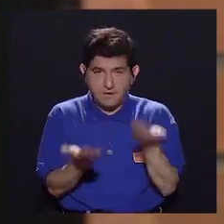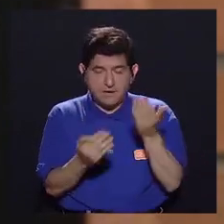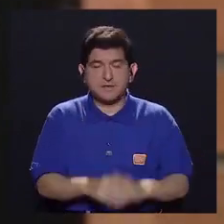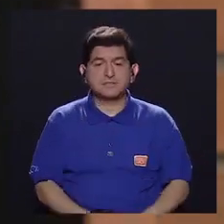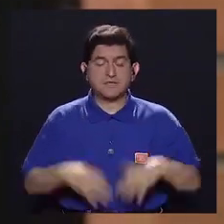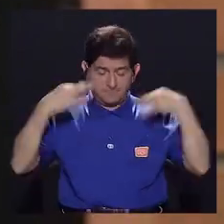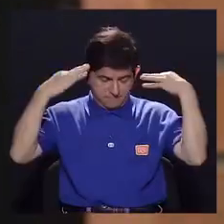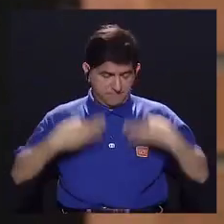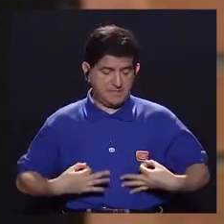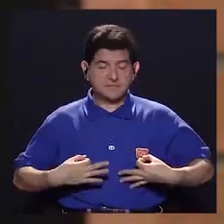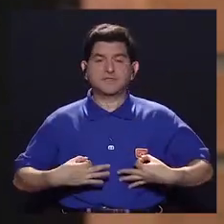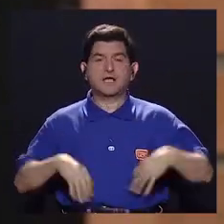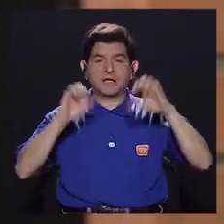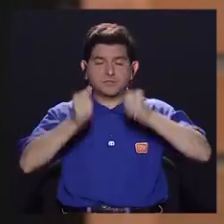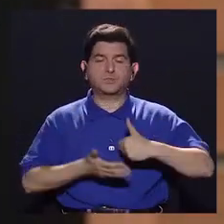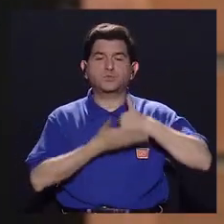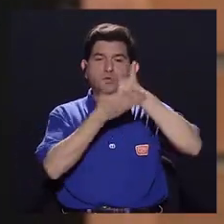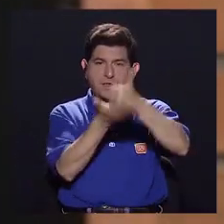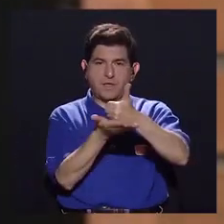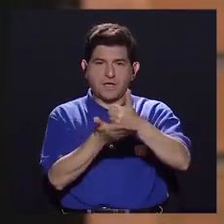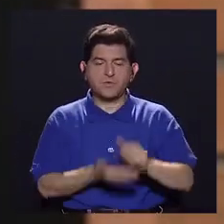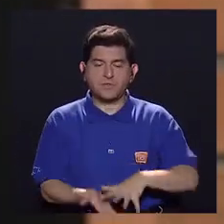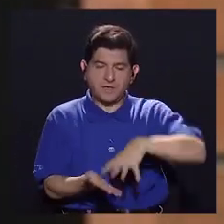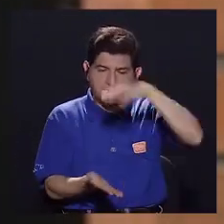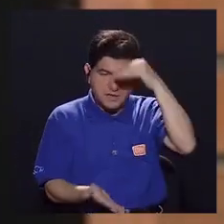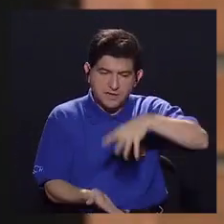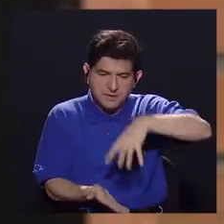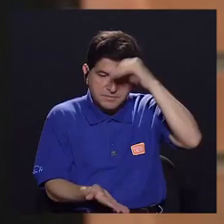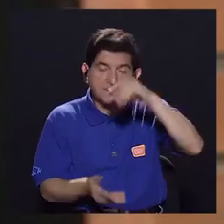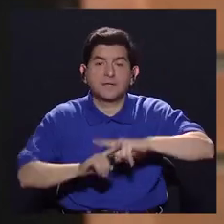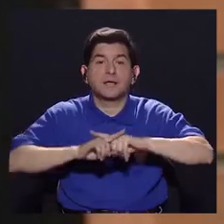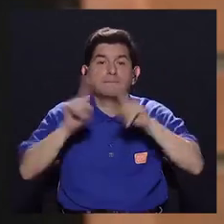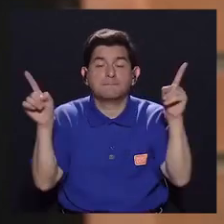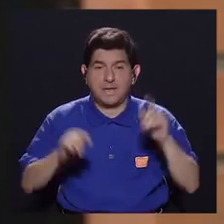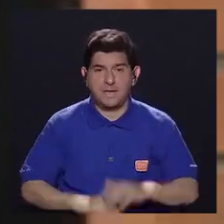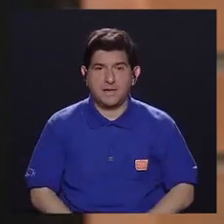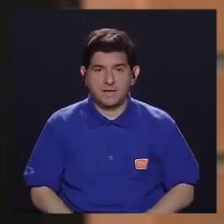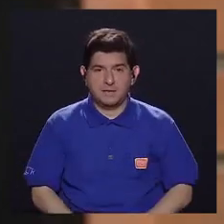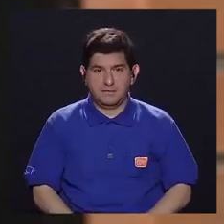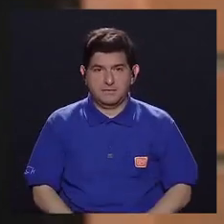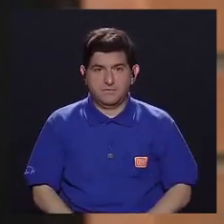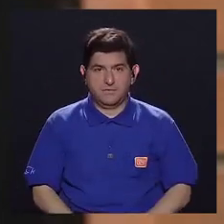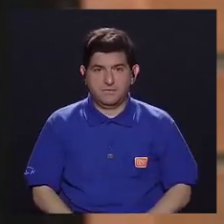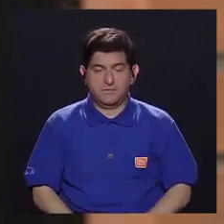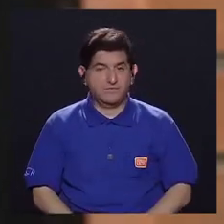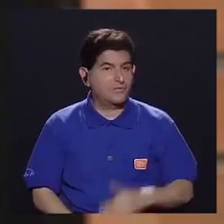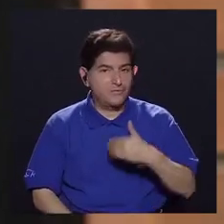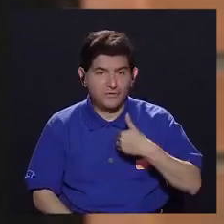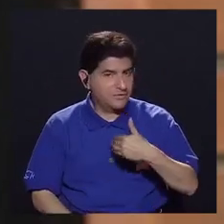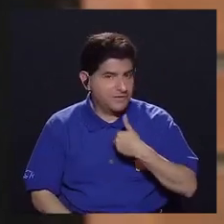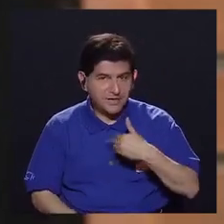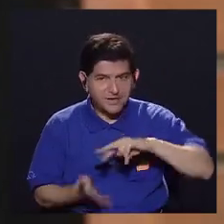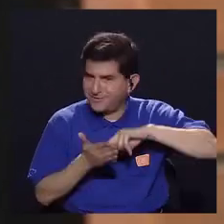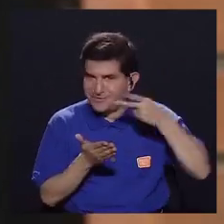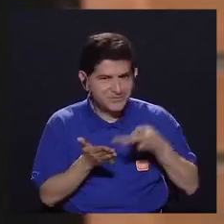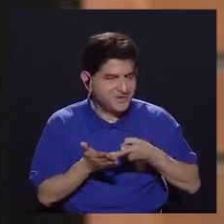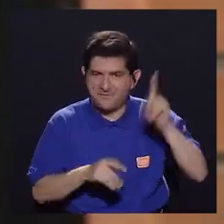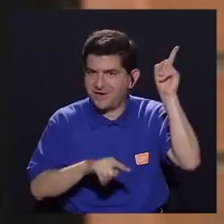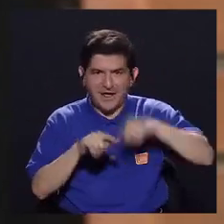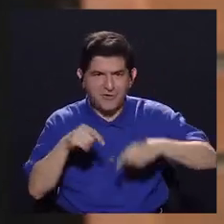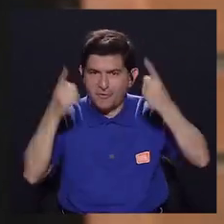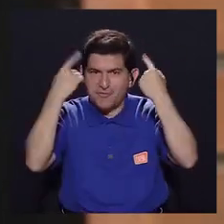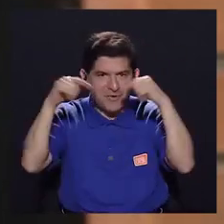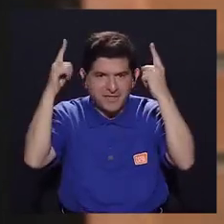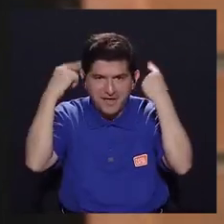incluso fisiológicas, que nos podrían contribuir a ese aprendizaje, pero no, el que no se tenga no significa que usted no pueda